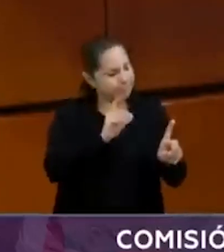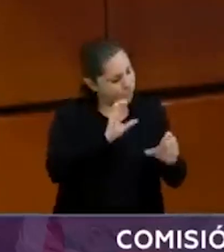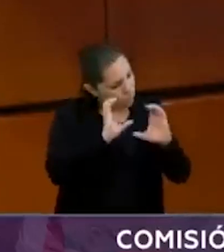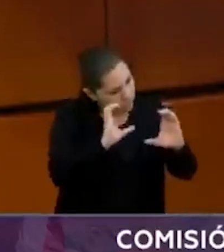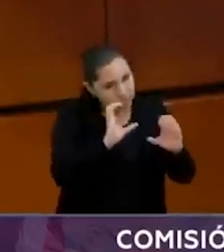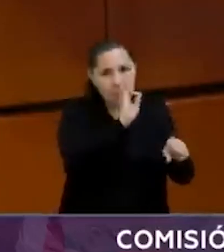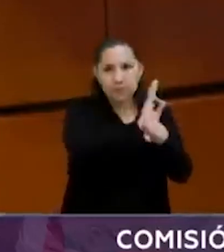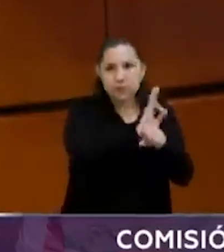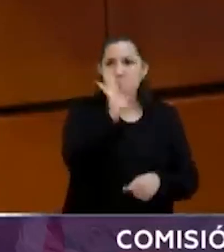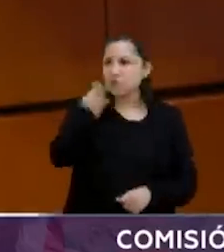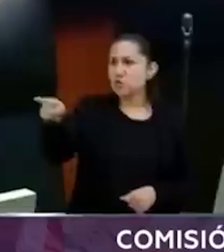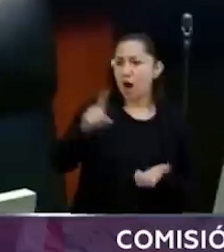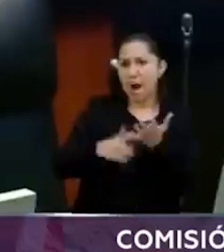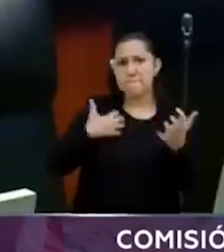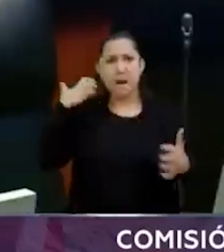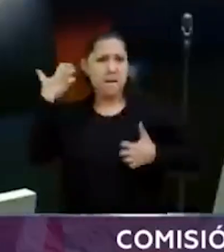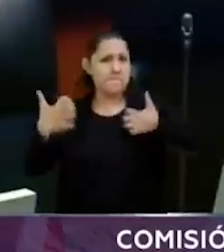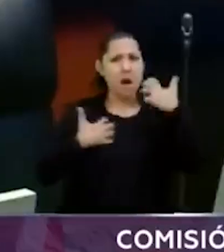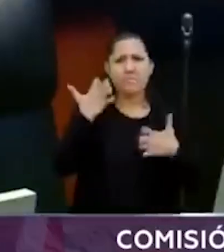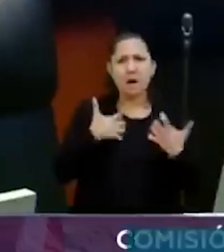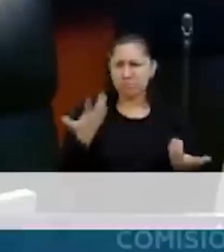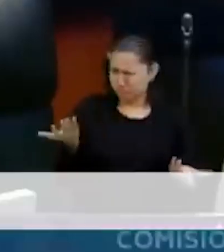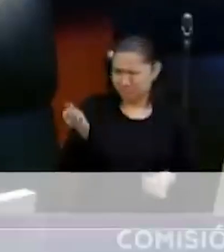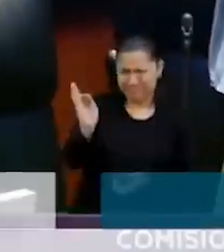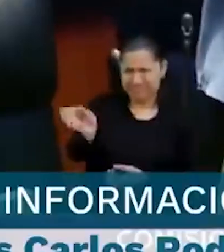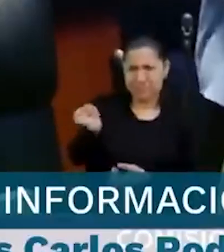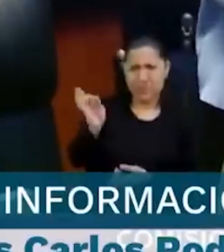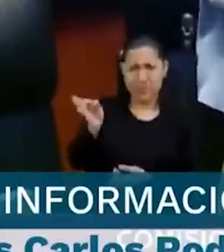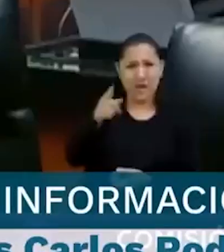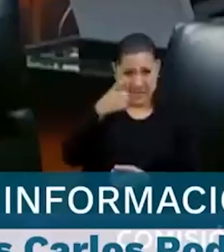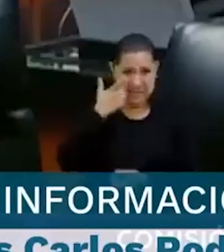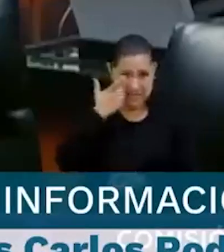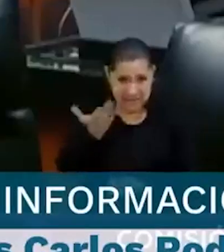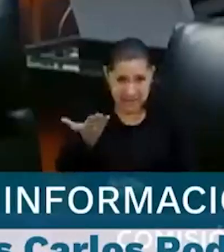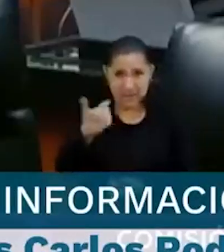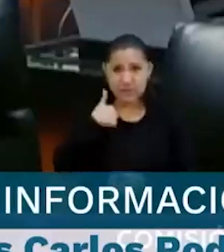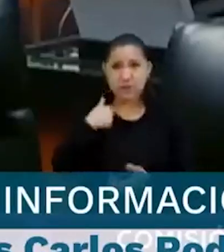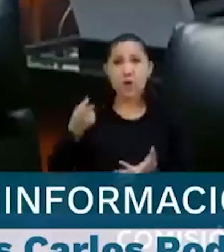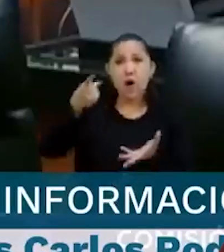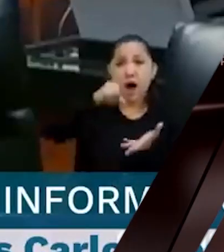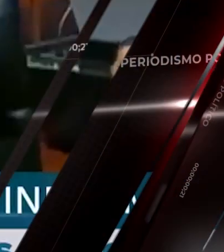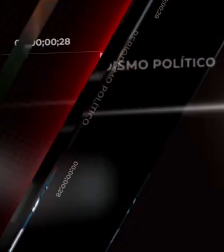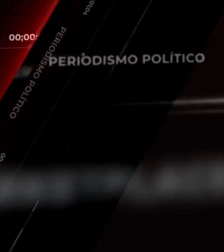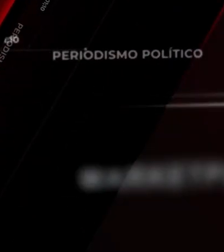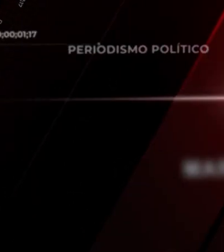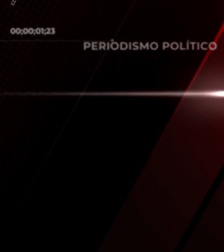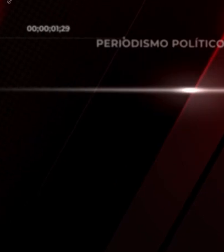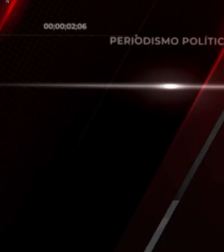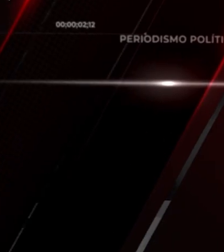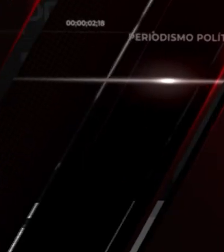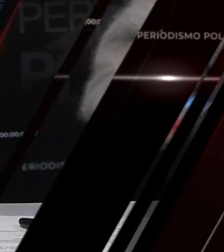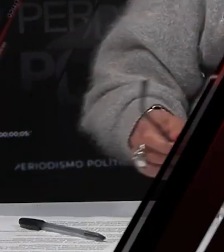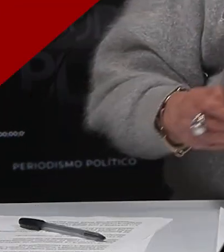adelante chavalón se vale Y si quiere con una mano atrás para que no digan que la edad se vale al cabo que estamos del el vuelo